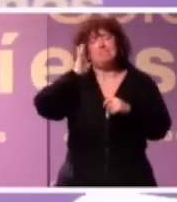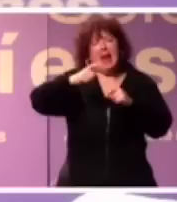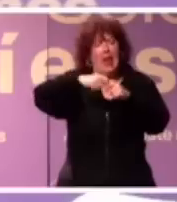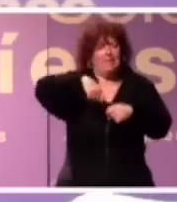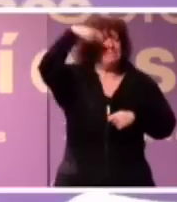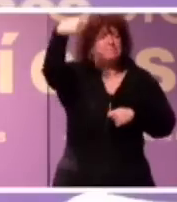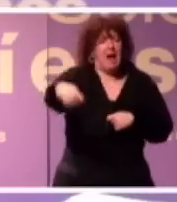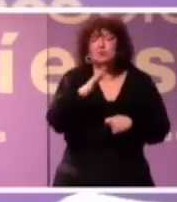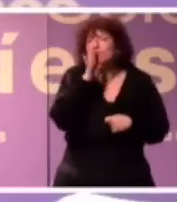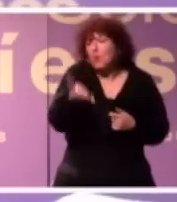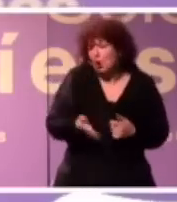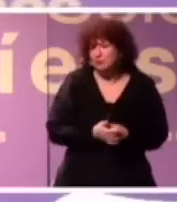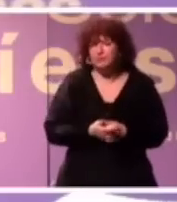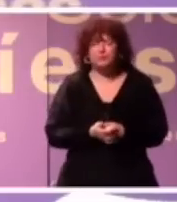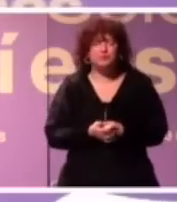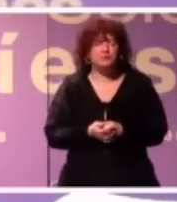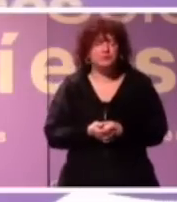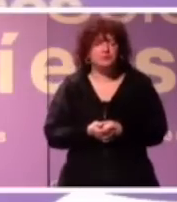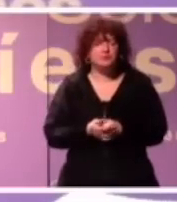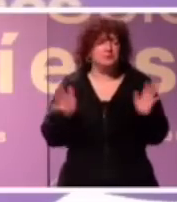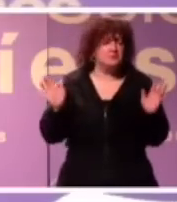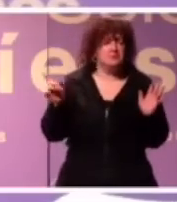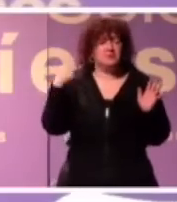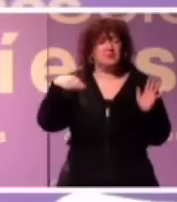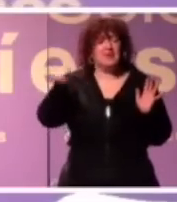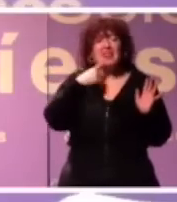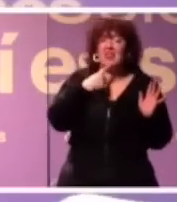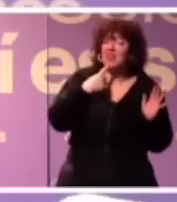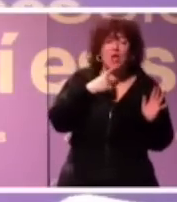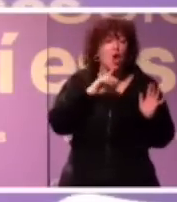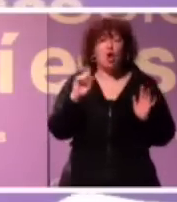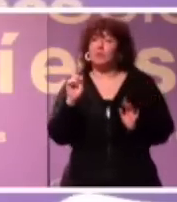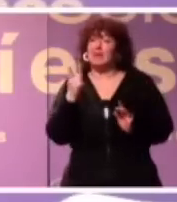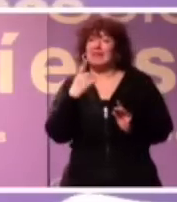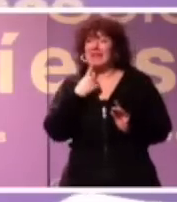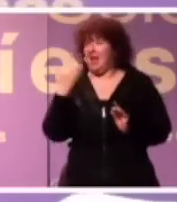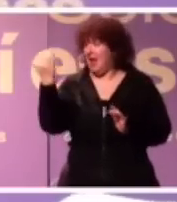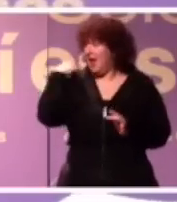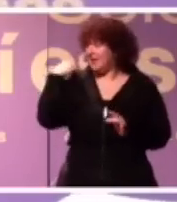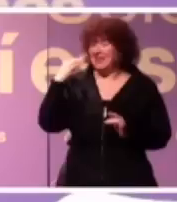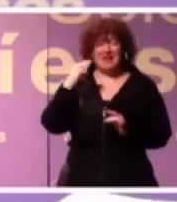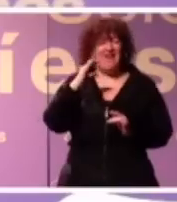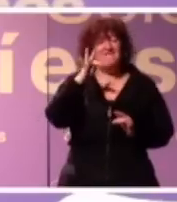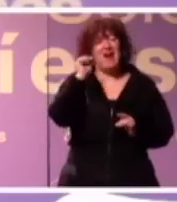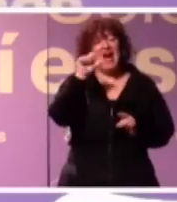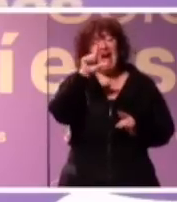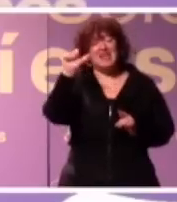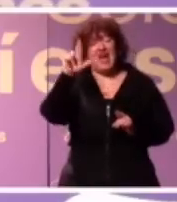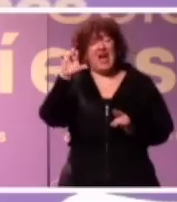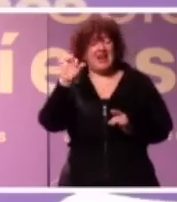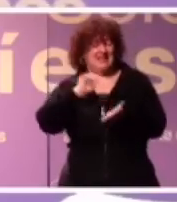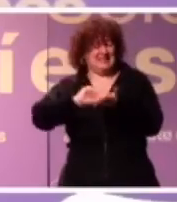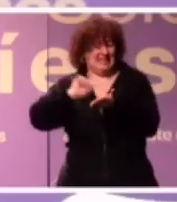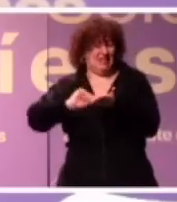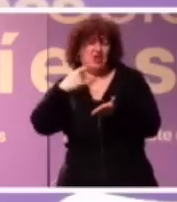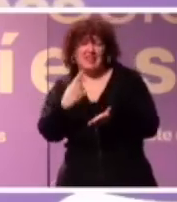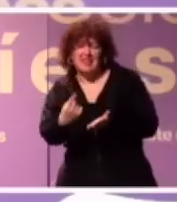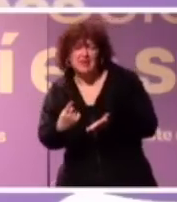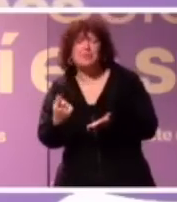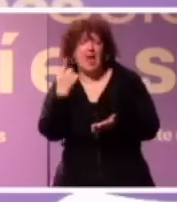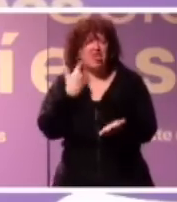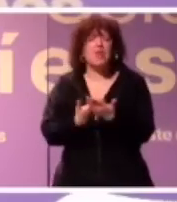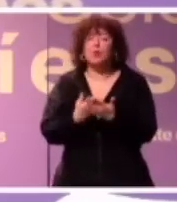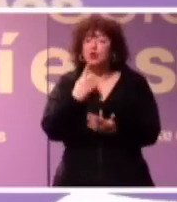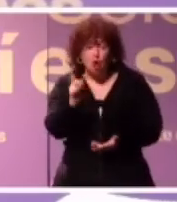de si dice que ha dicho que no lo decía ayer Cristina fallarás que demuestre que